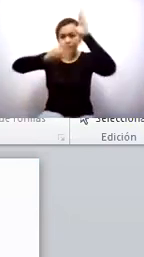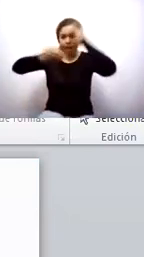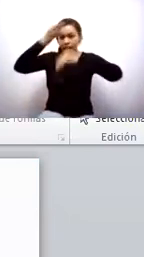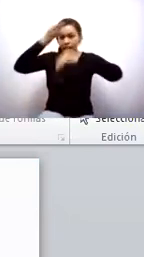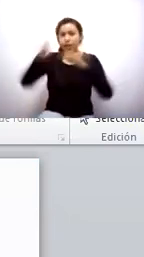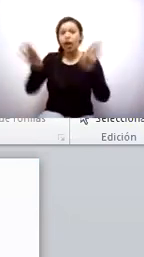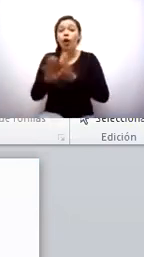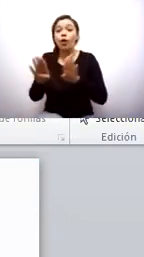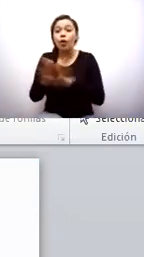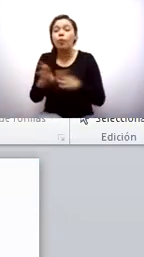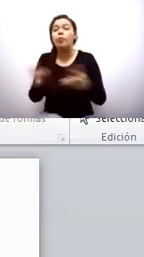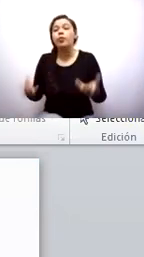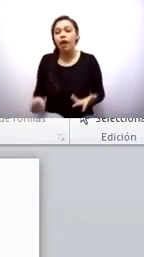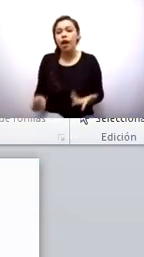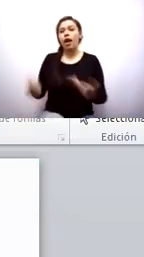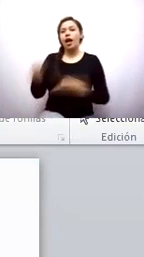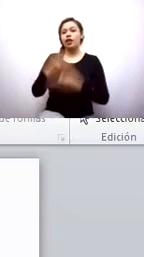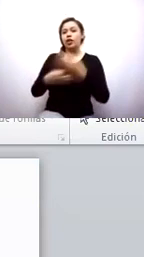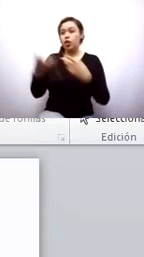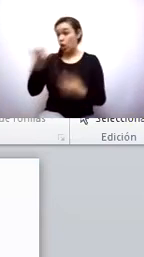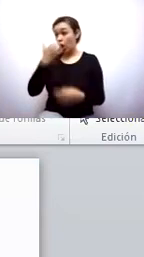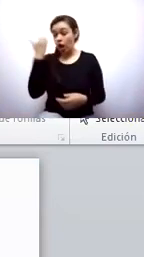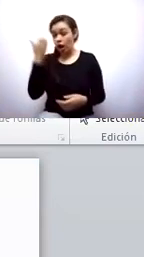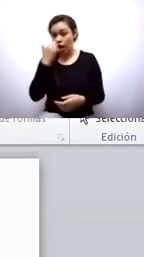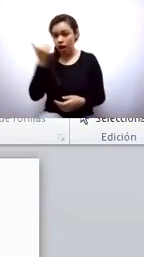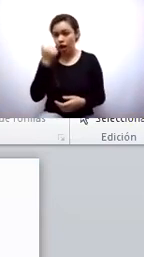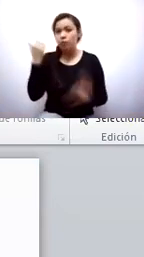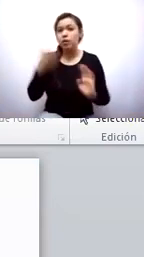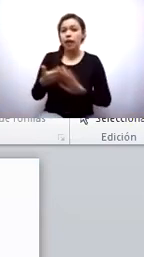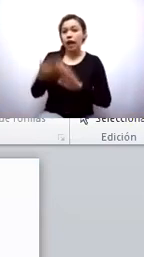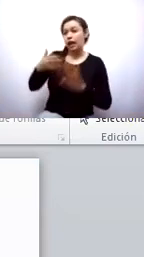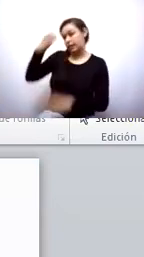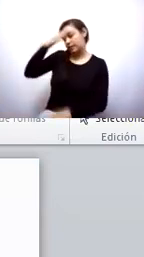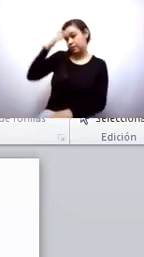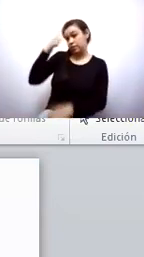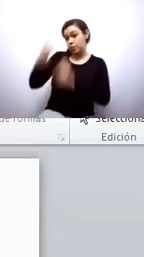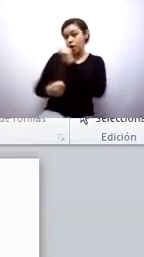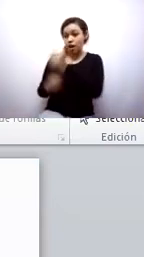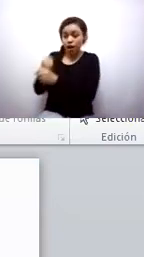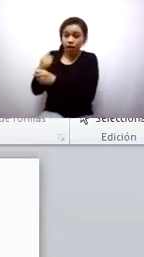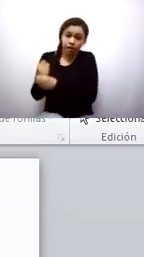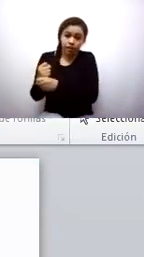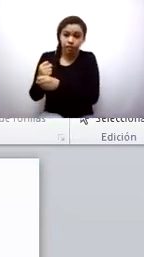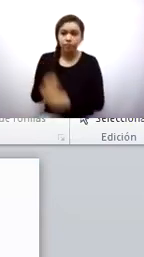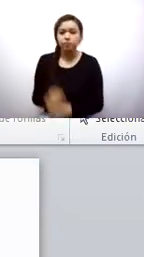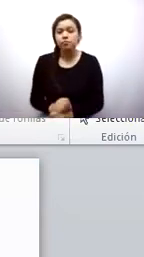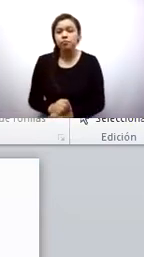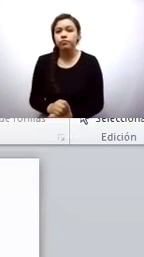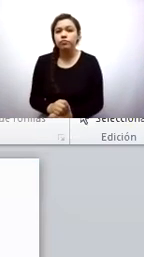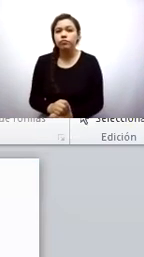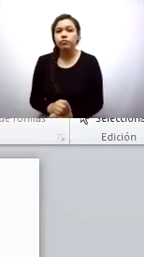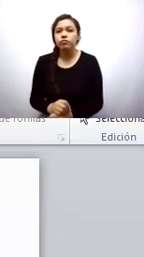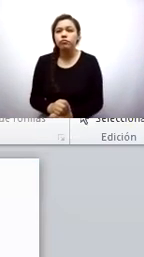en pues todo aquello que los alumnos han experimentado a lo largo de este año, no solo a